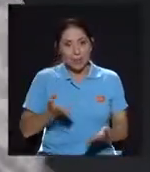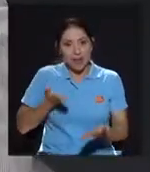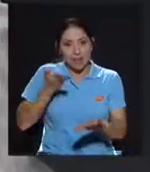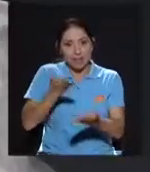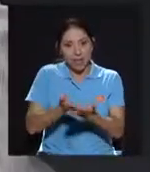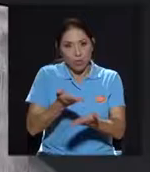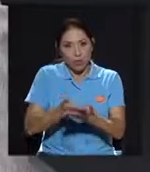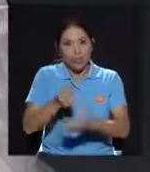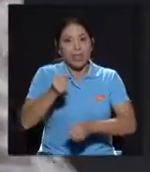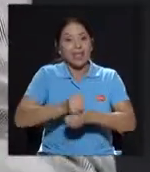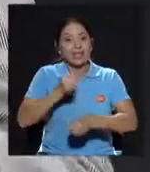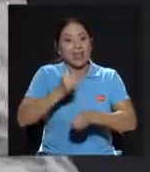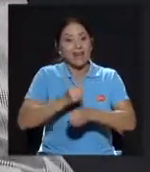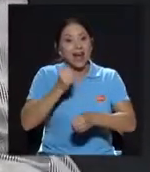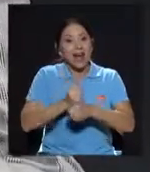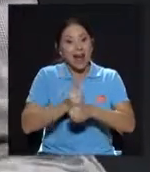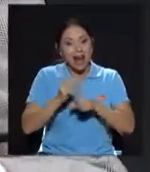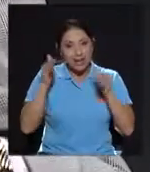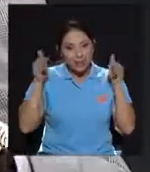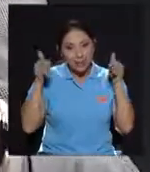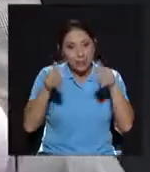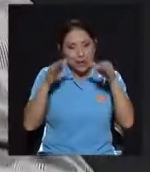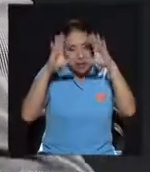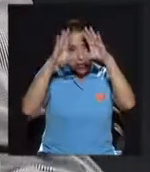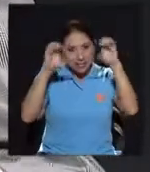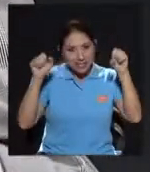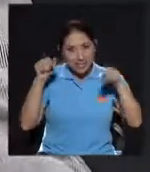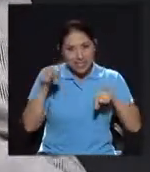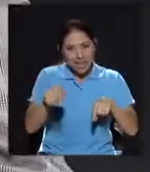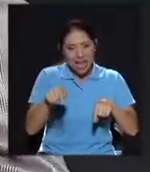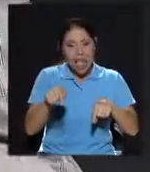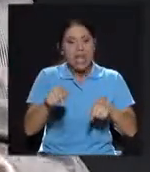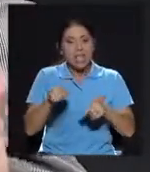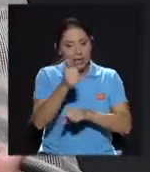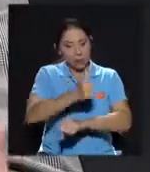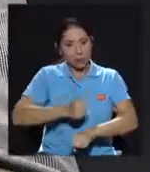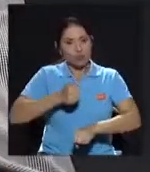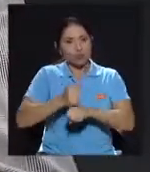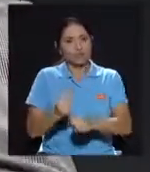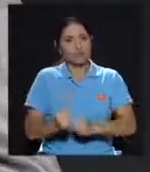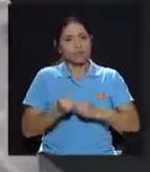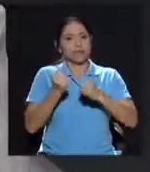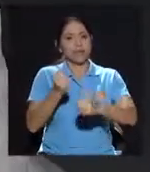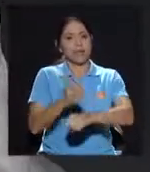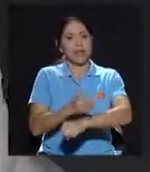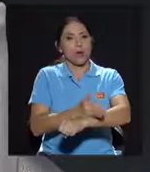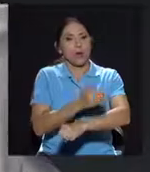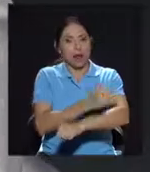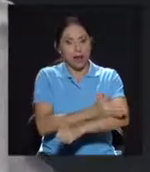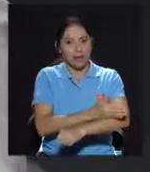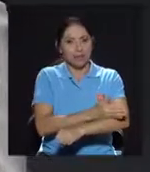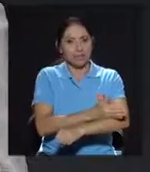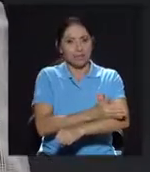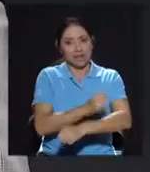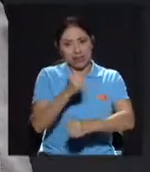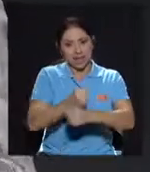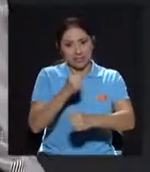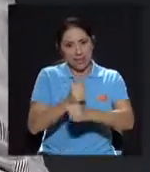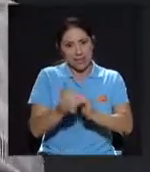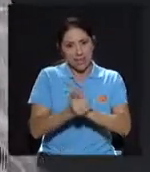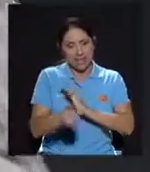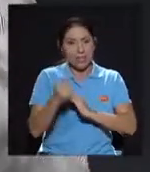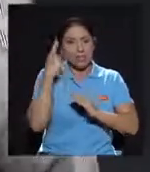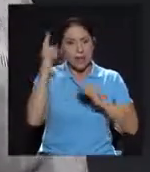en el marco de cancillería en consolidar en mejorar las habilidades de la cancillería para hacer diplomacia económica para que es un